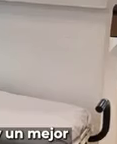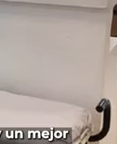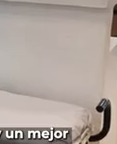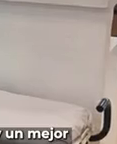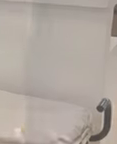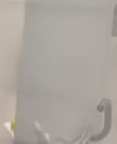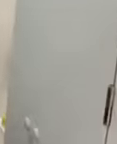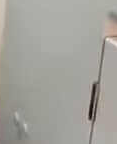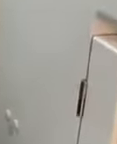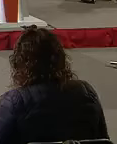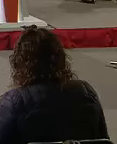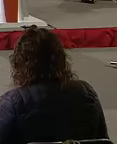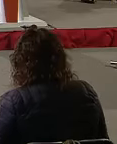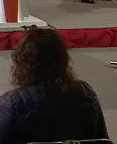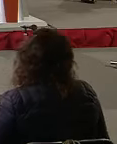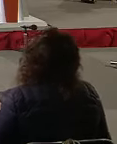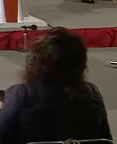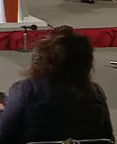pronóstico